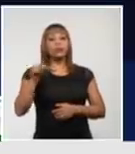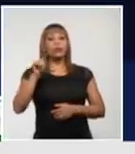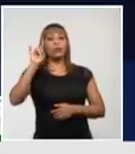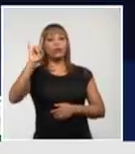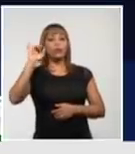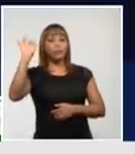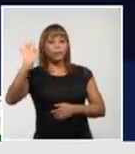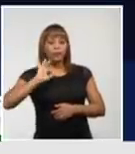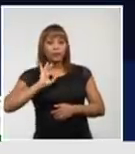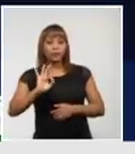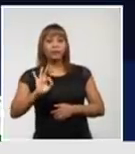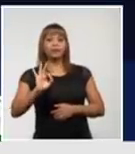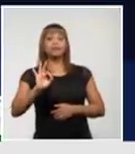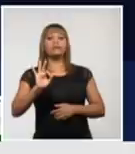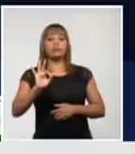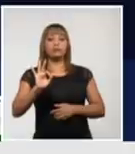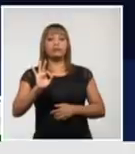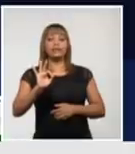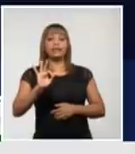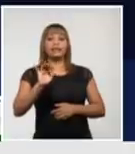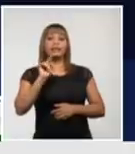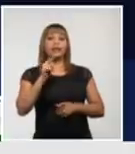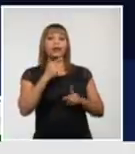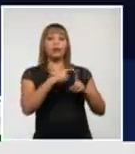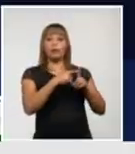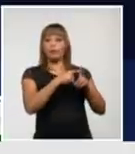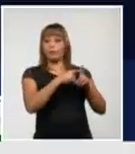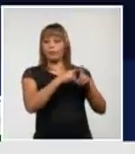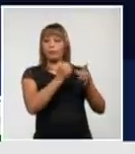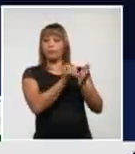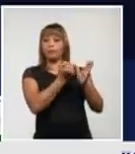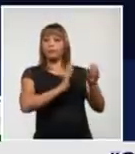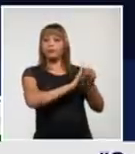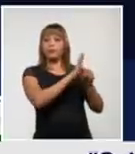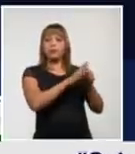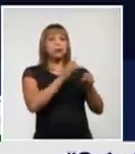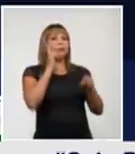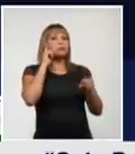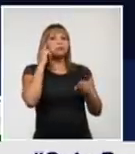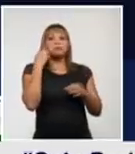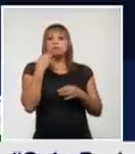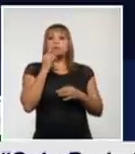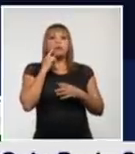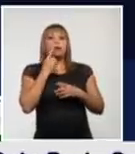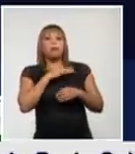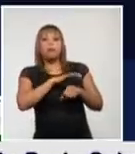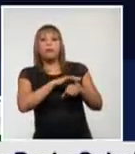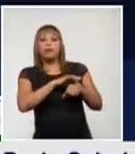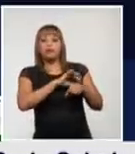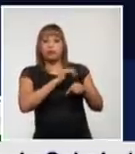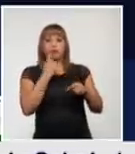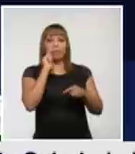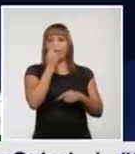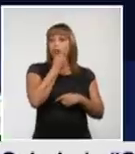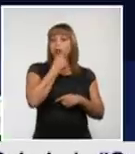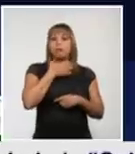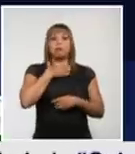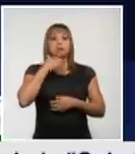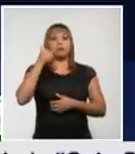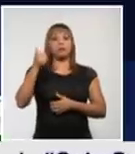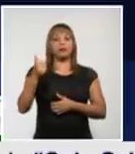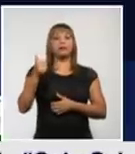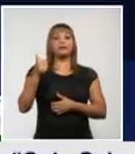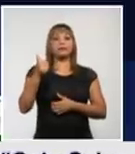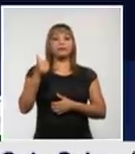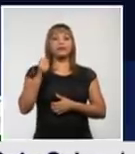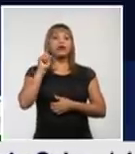61,9% de los casos diagnosticados en Cuba no han tenido síntomas en el momento del diagnóstico. Y en los